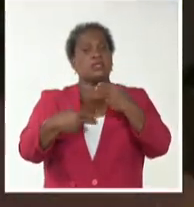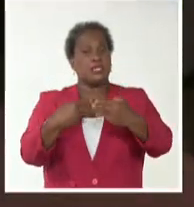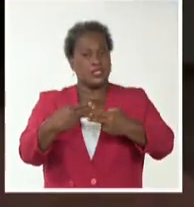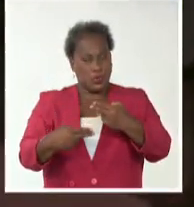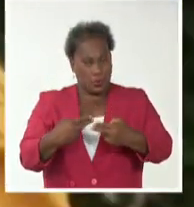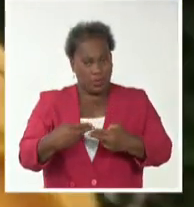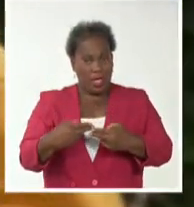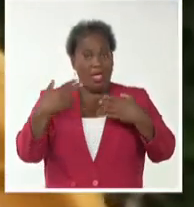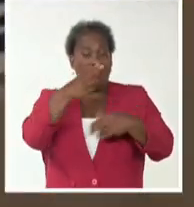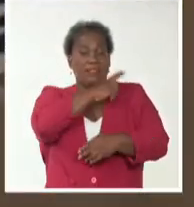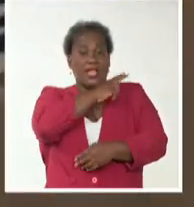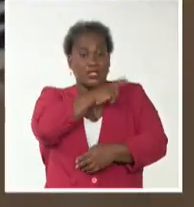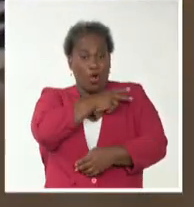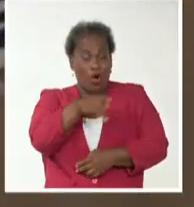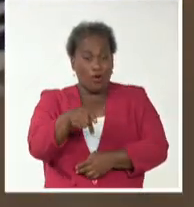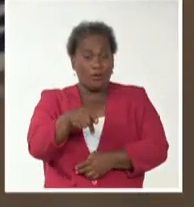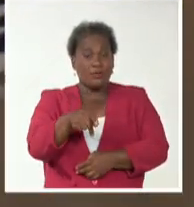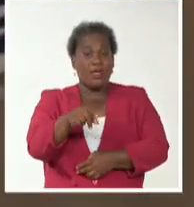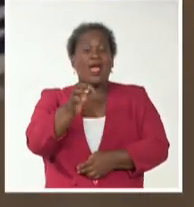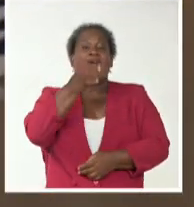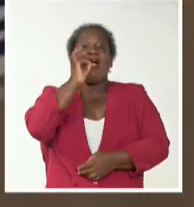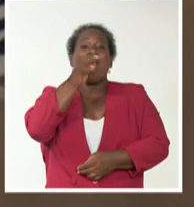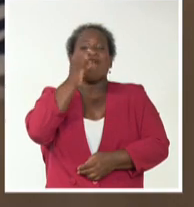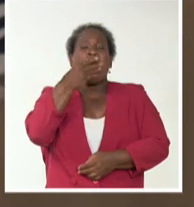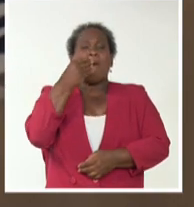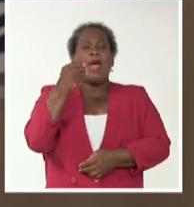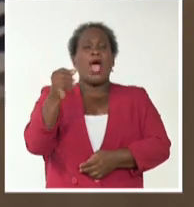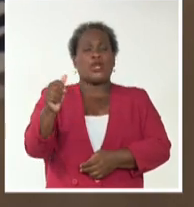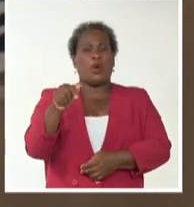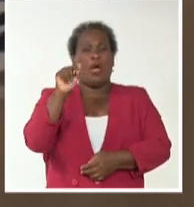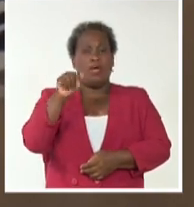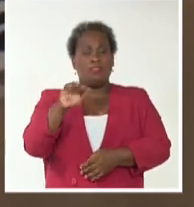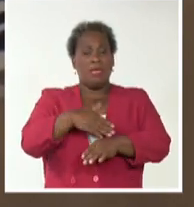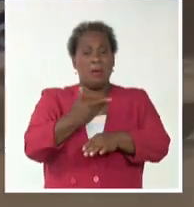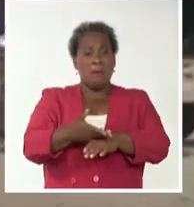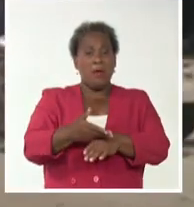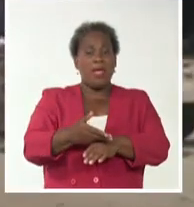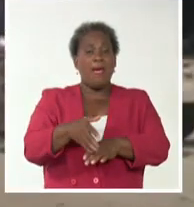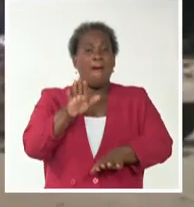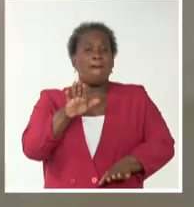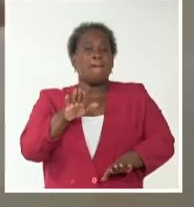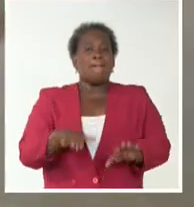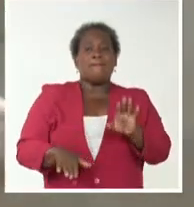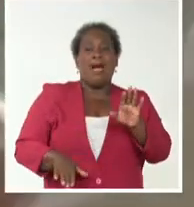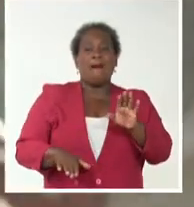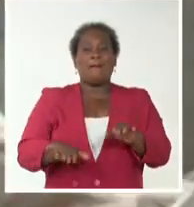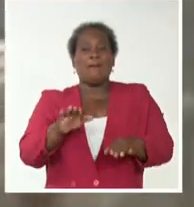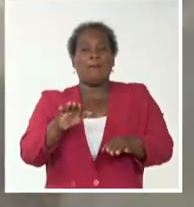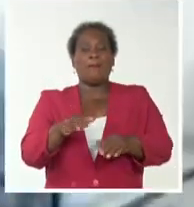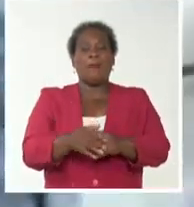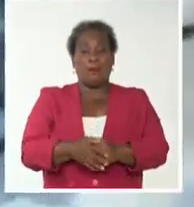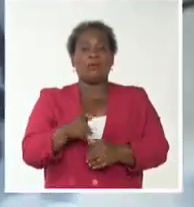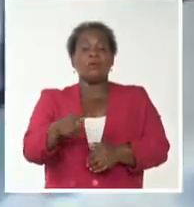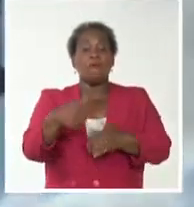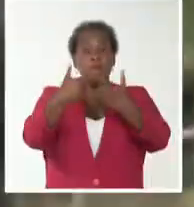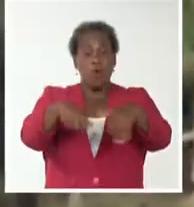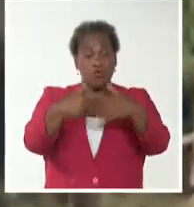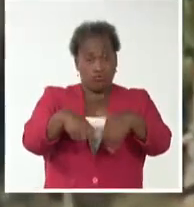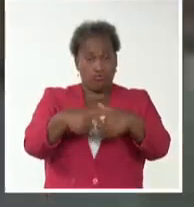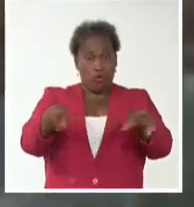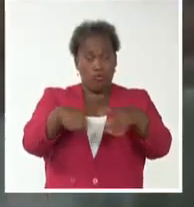el filme Café Amargo y más recientemente en Mambo Manco, dirigido por Edesio Alejandro y el productor musical